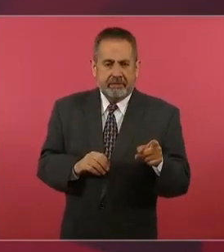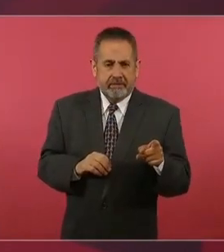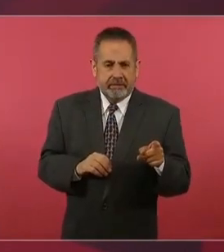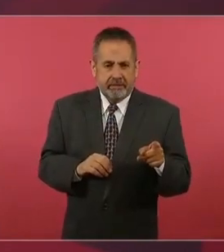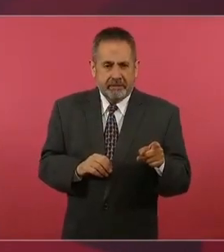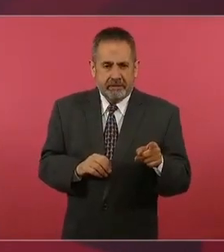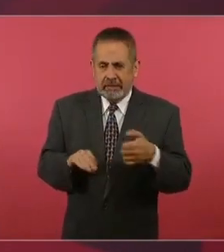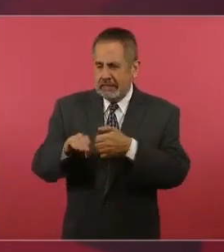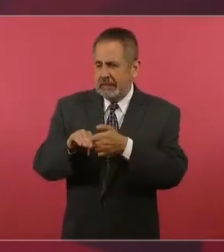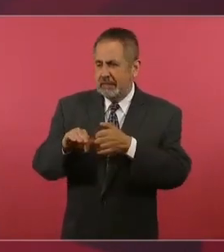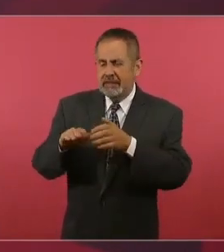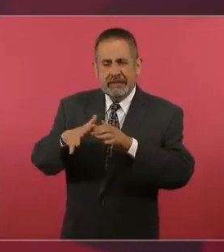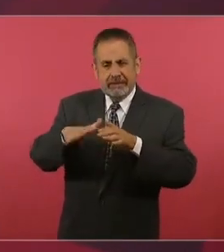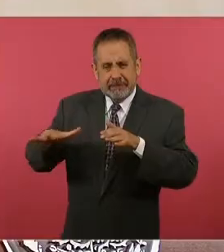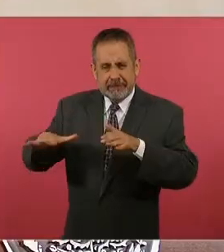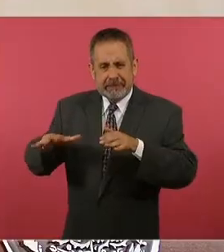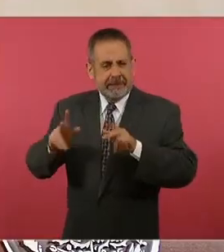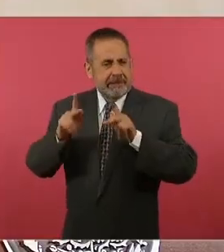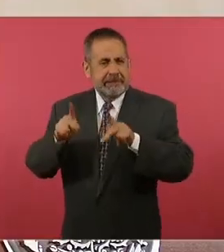costera,